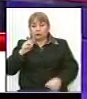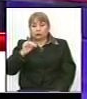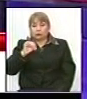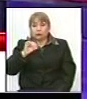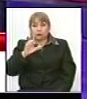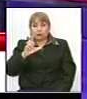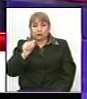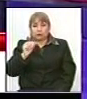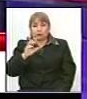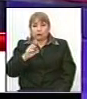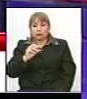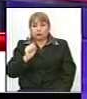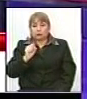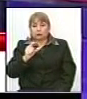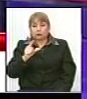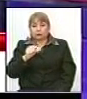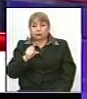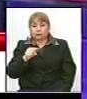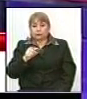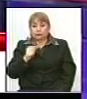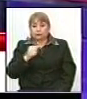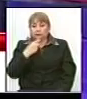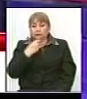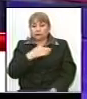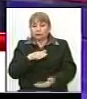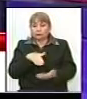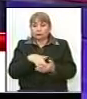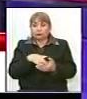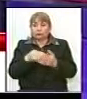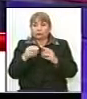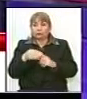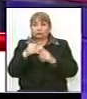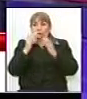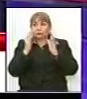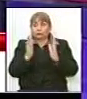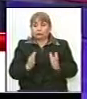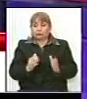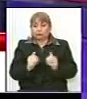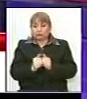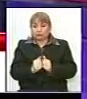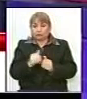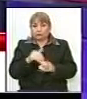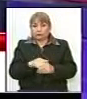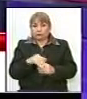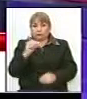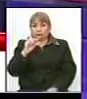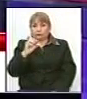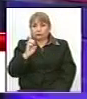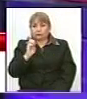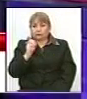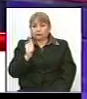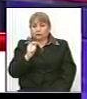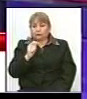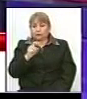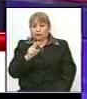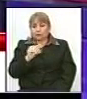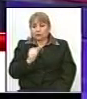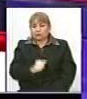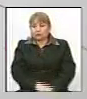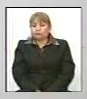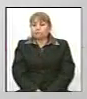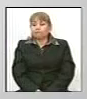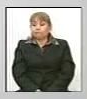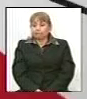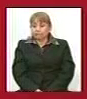Salazar de la Torre, sobre la importancia de contar con centros especializados en geriatría.